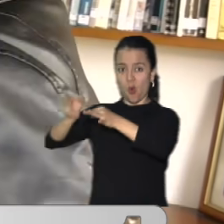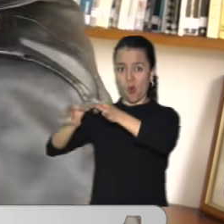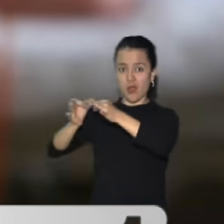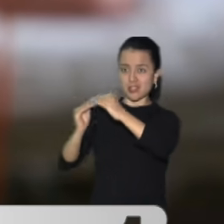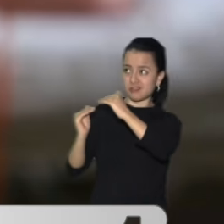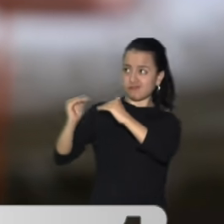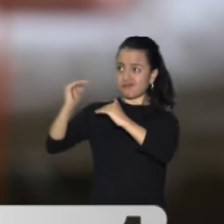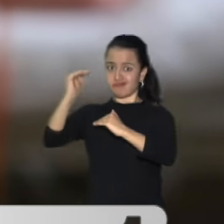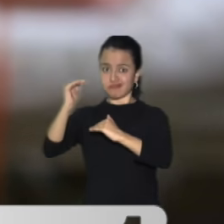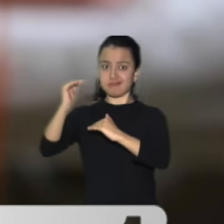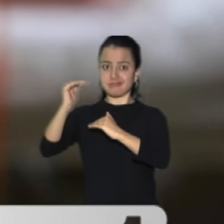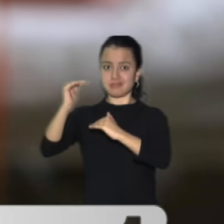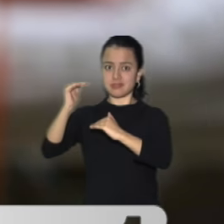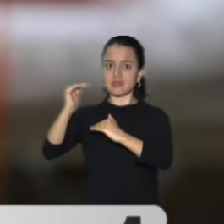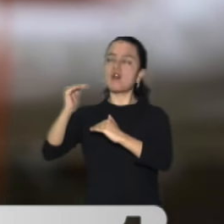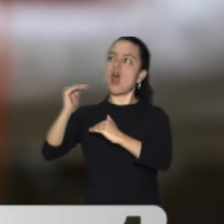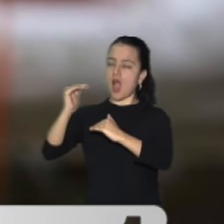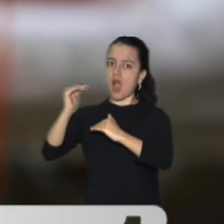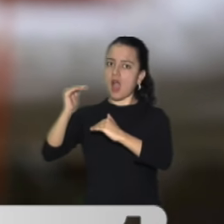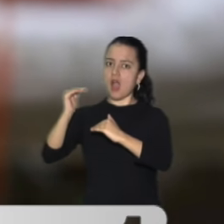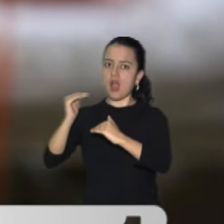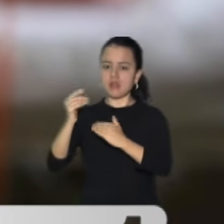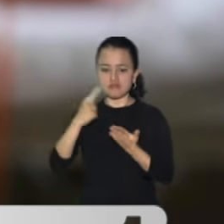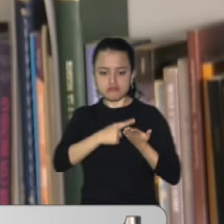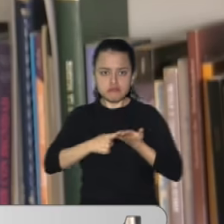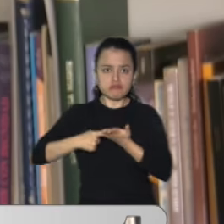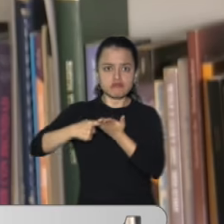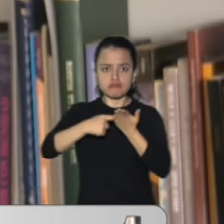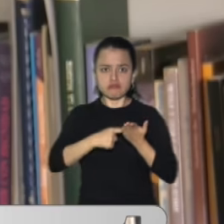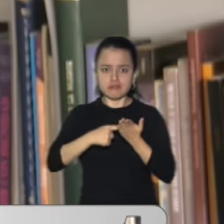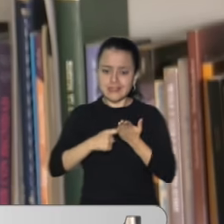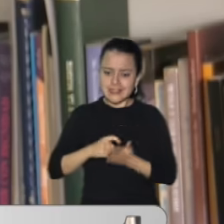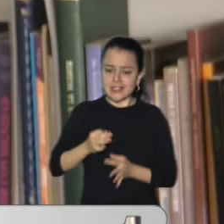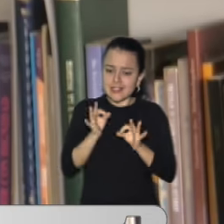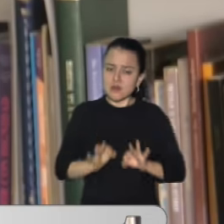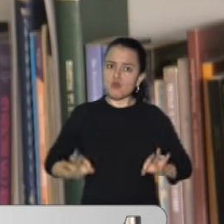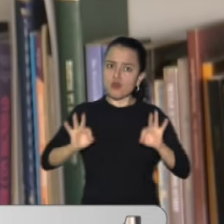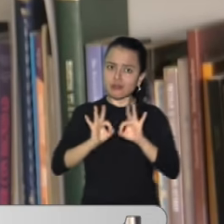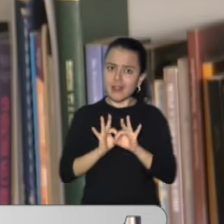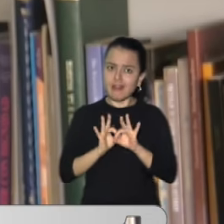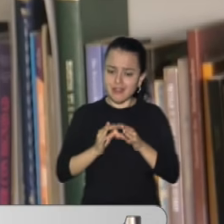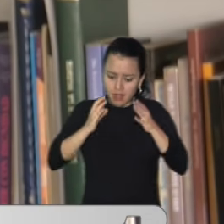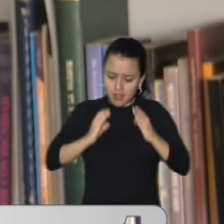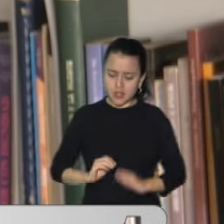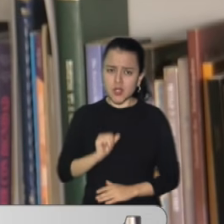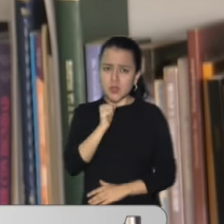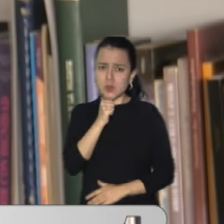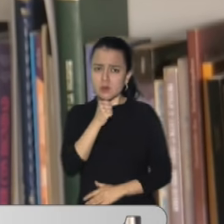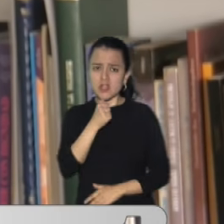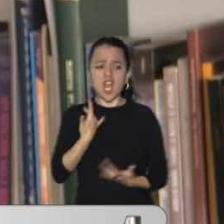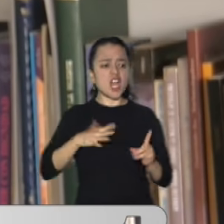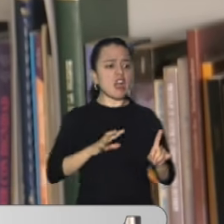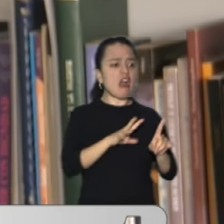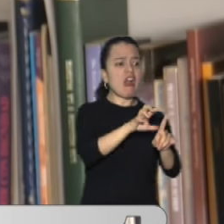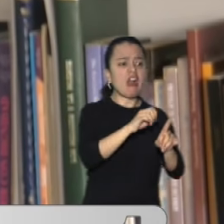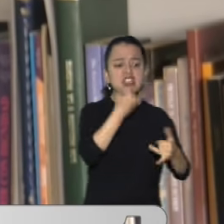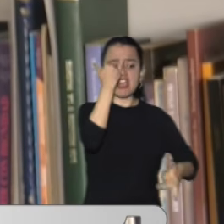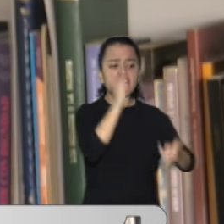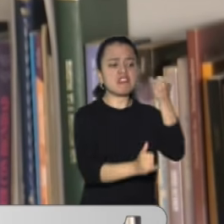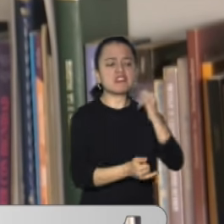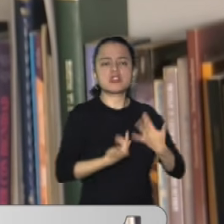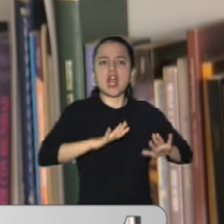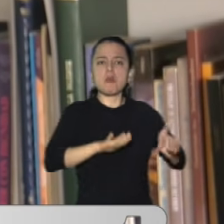de la eutanasia la existencia de una enfermedad terminal. Y reconoce que el sufrimiento no solo es una enfermedad que está en fase